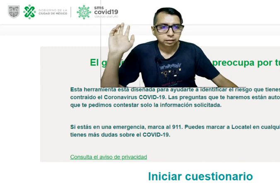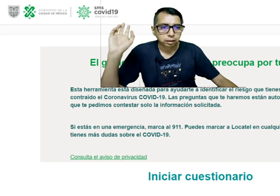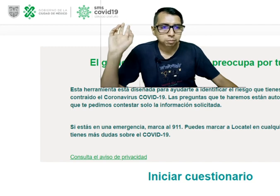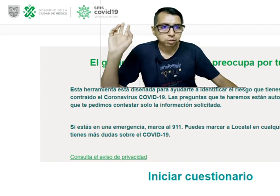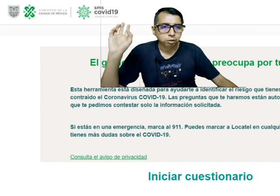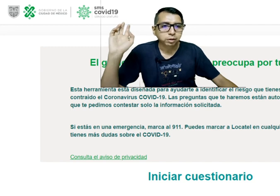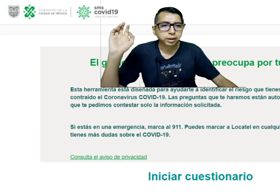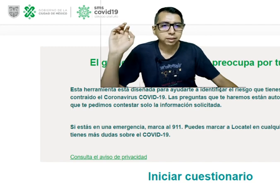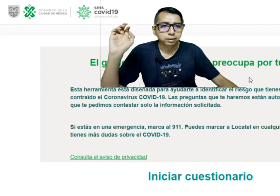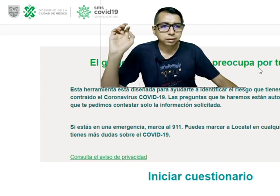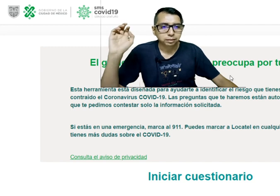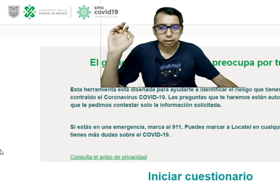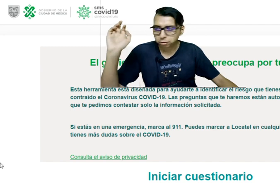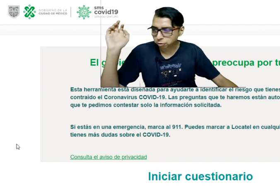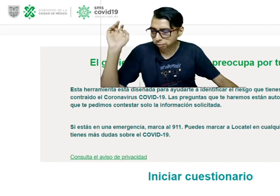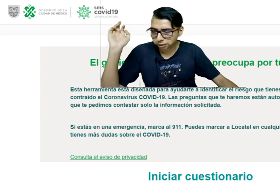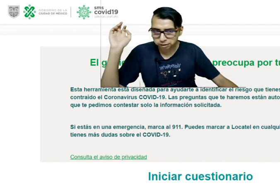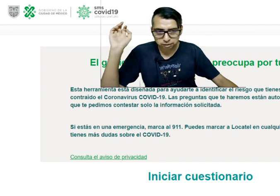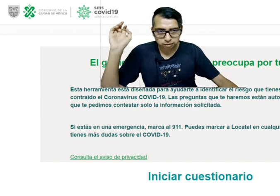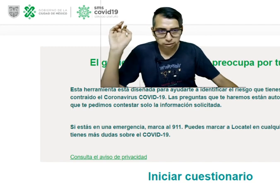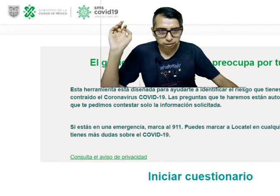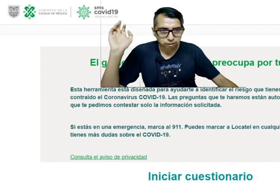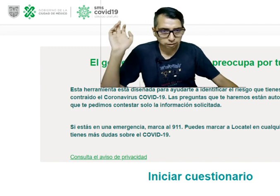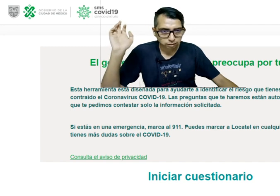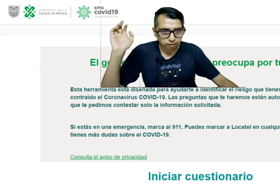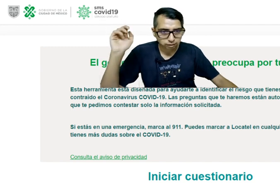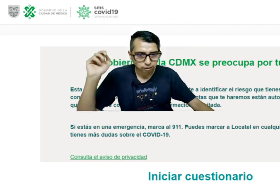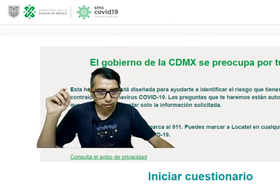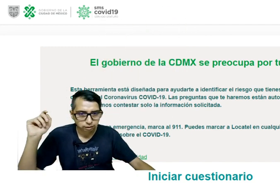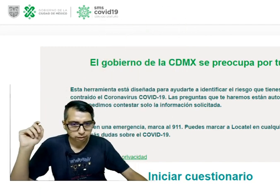llegamos a lo que tengo